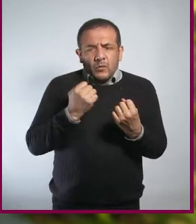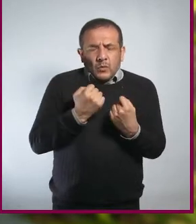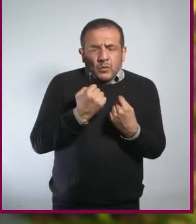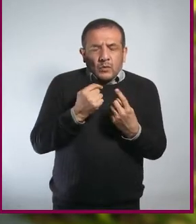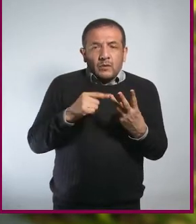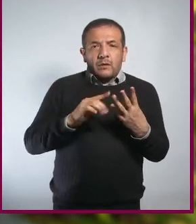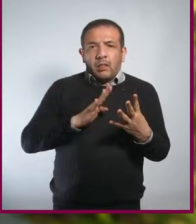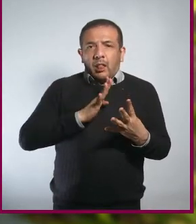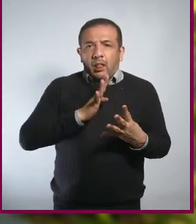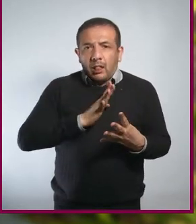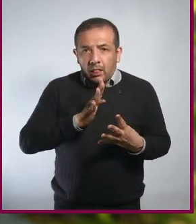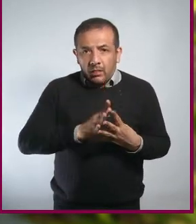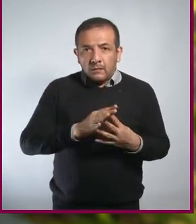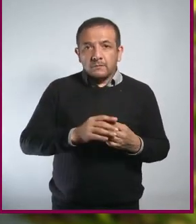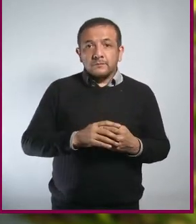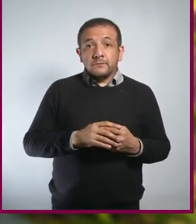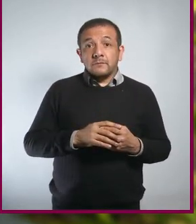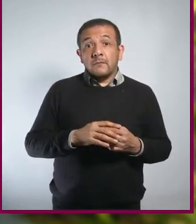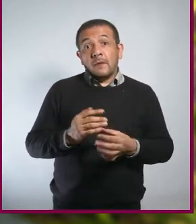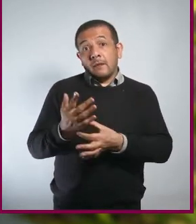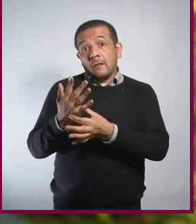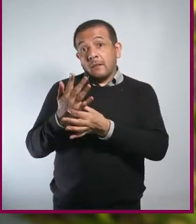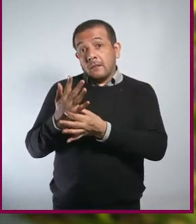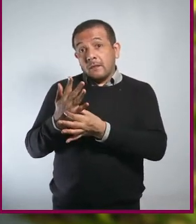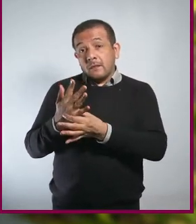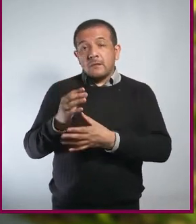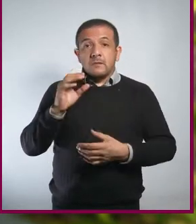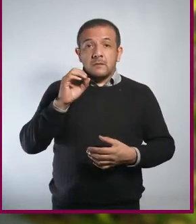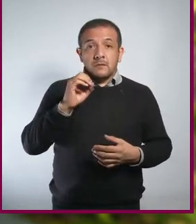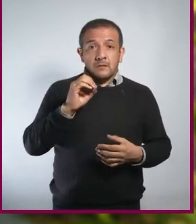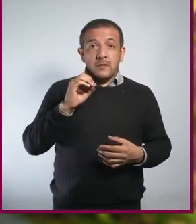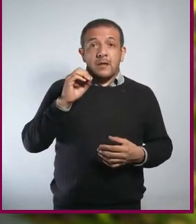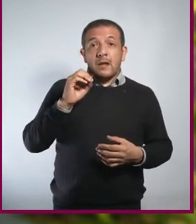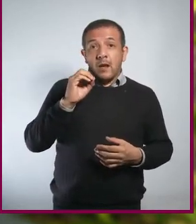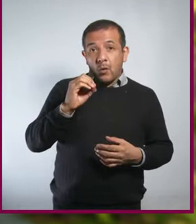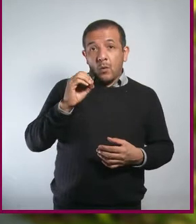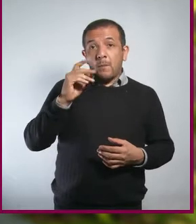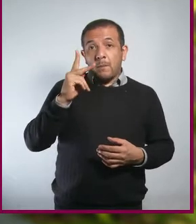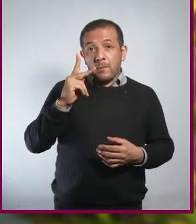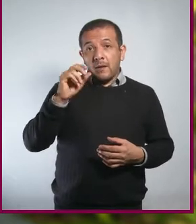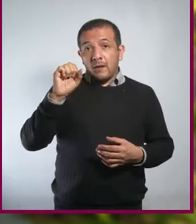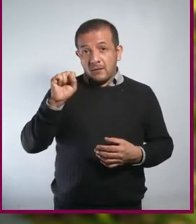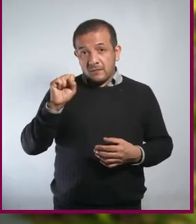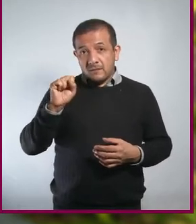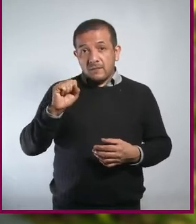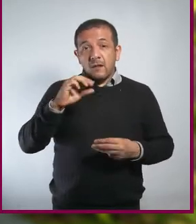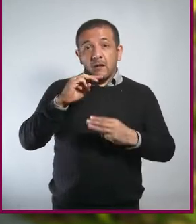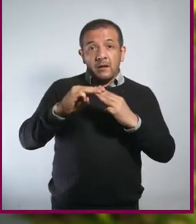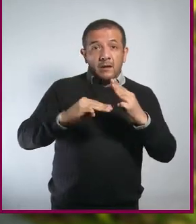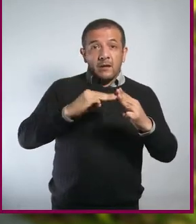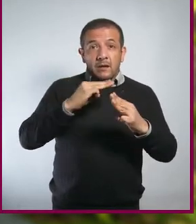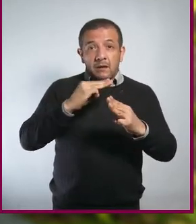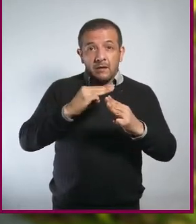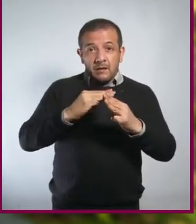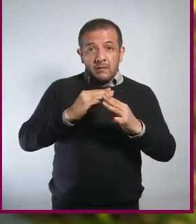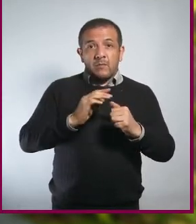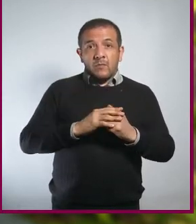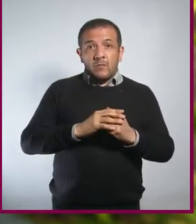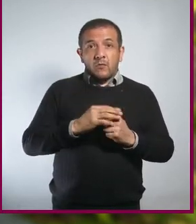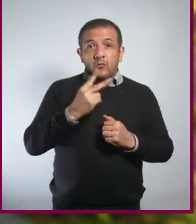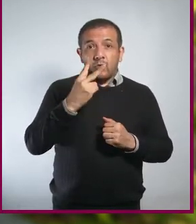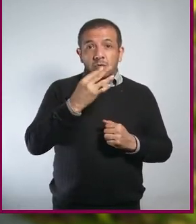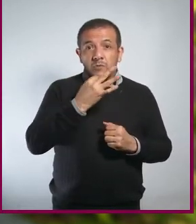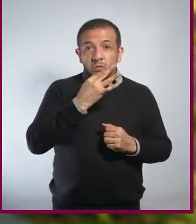vómito. Según datos de la Organización Panamericana de la Salud, en el mundo cada 2